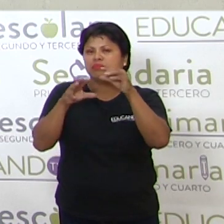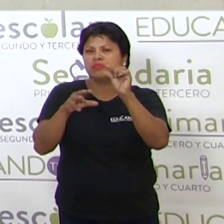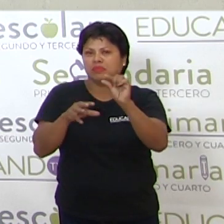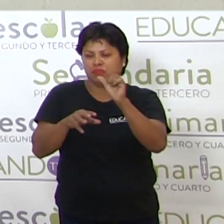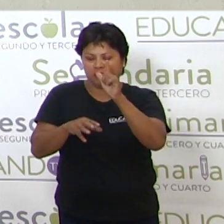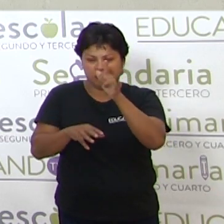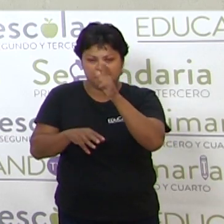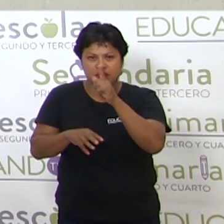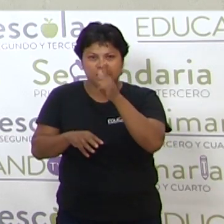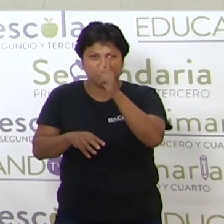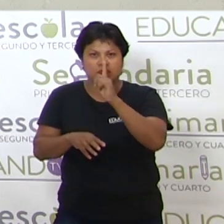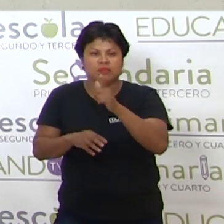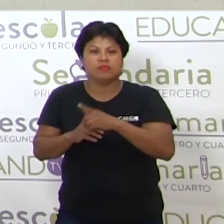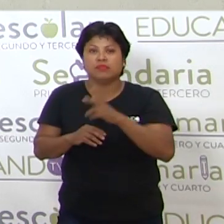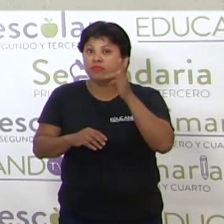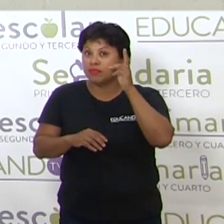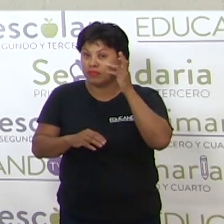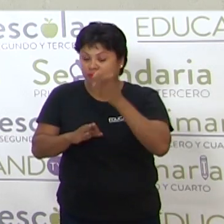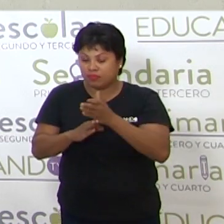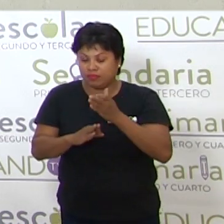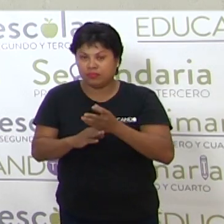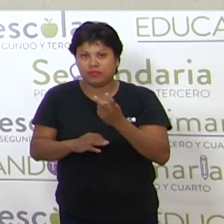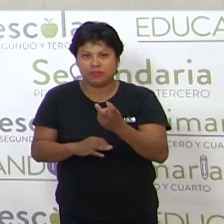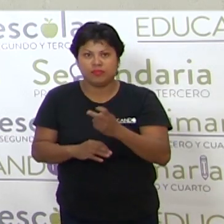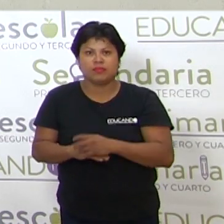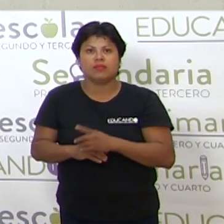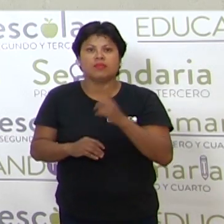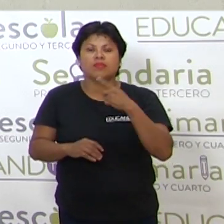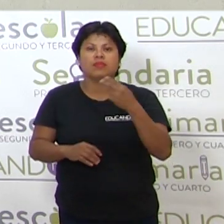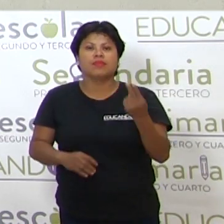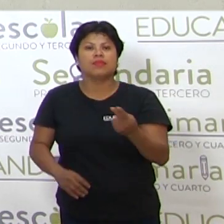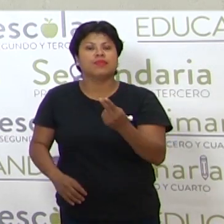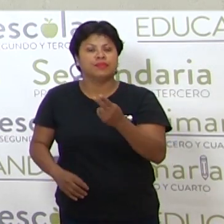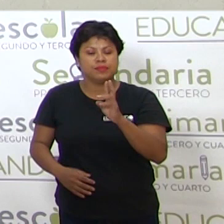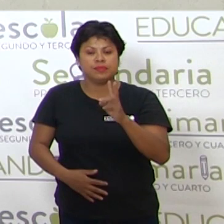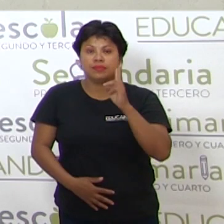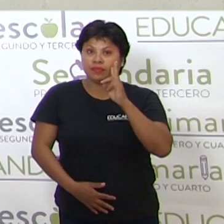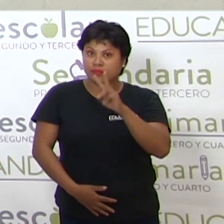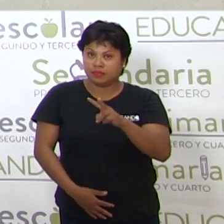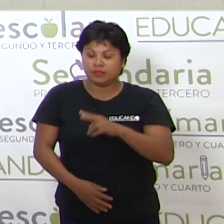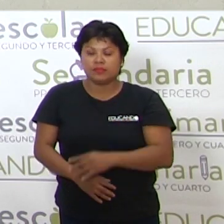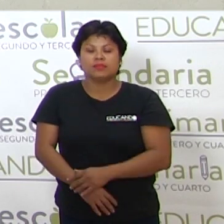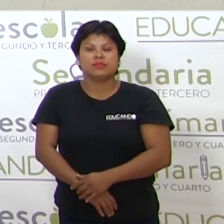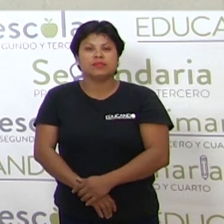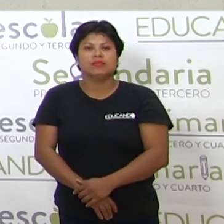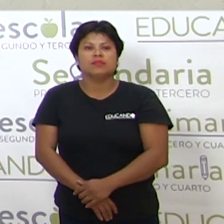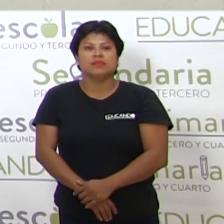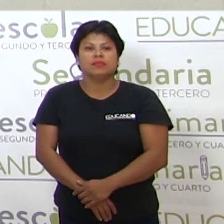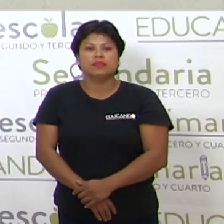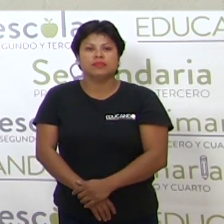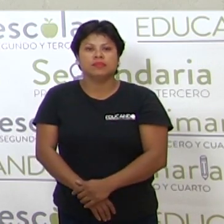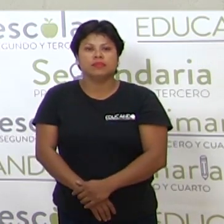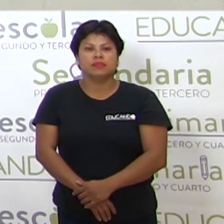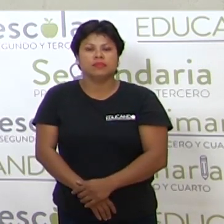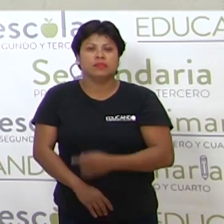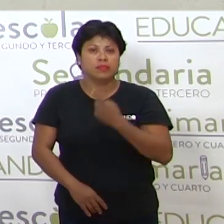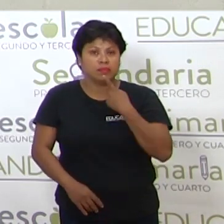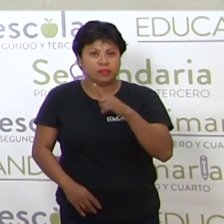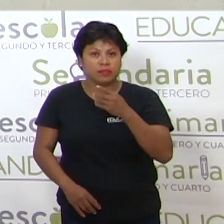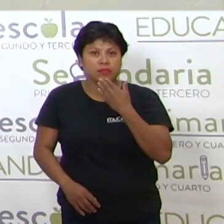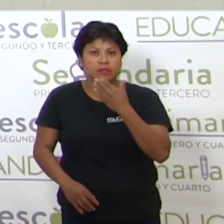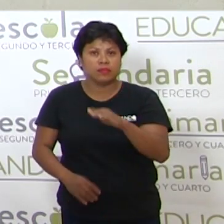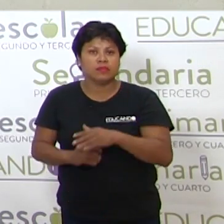bueno vamos a escuchar este diario para que ustedes reconozcan nos dice muy bien